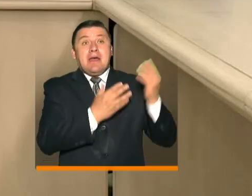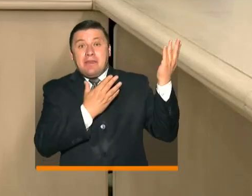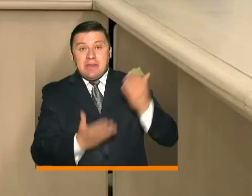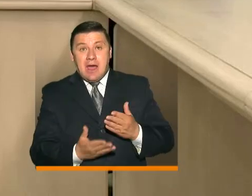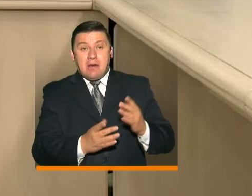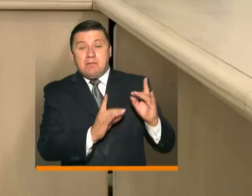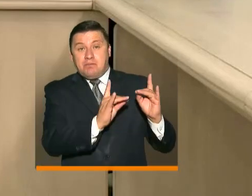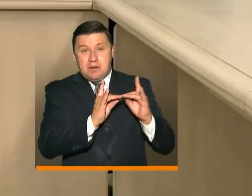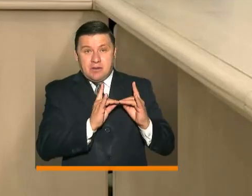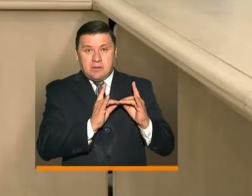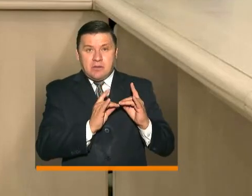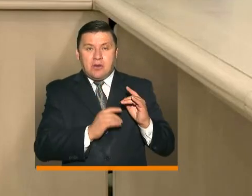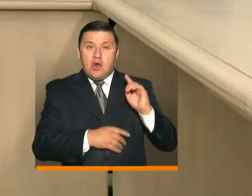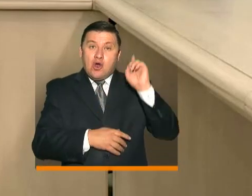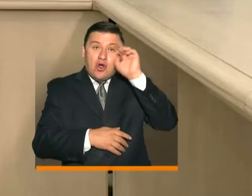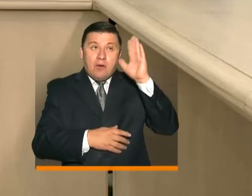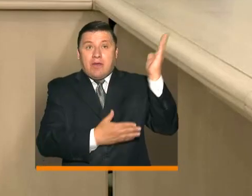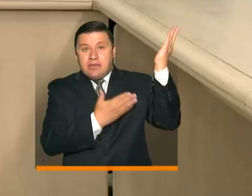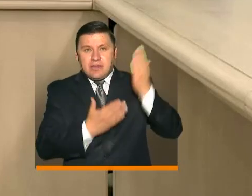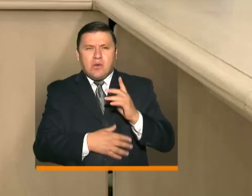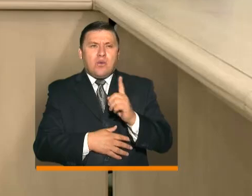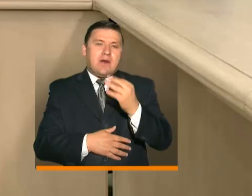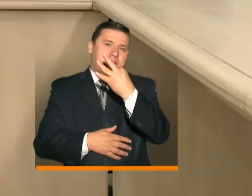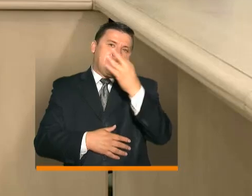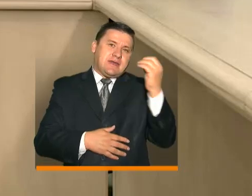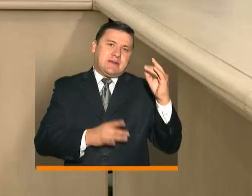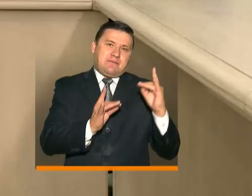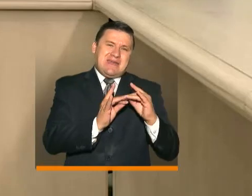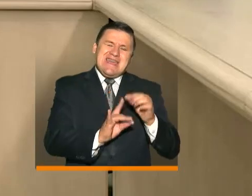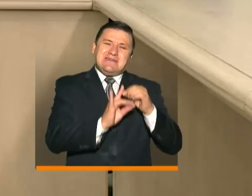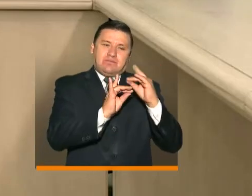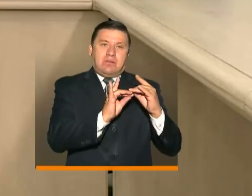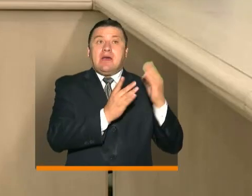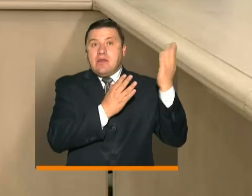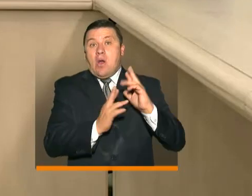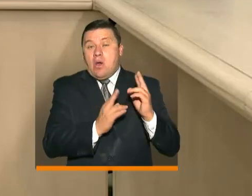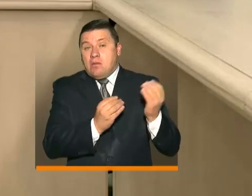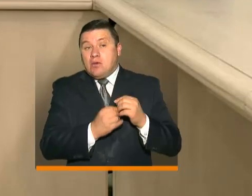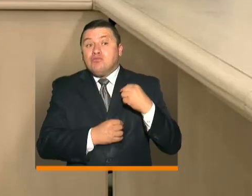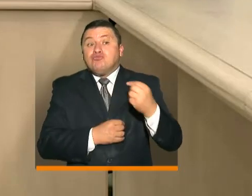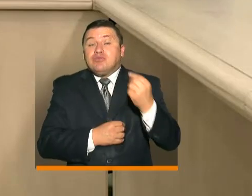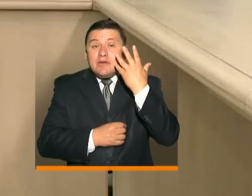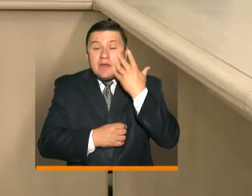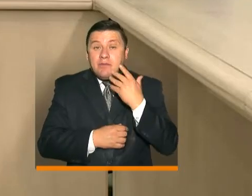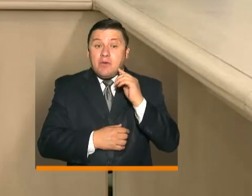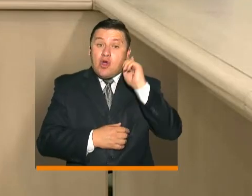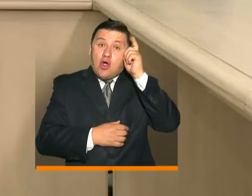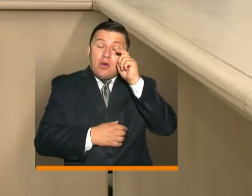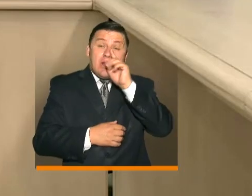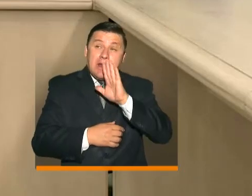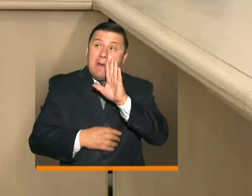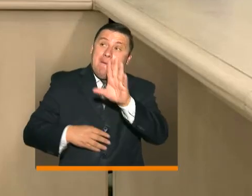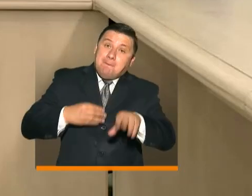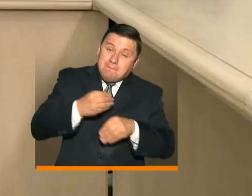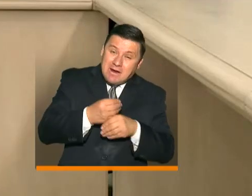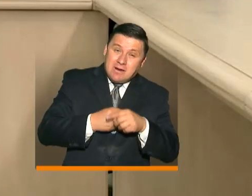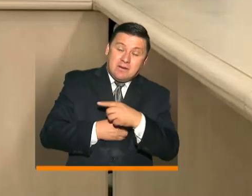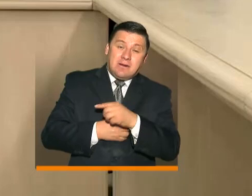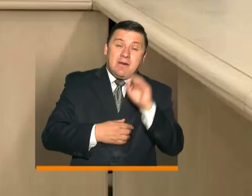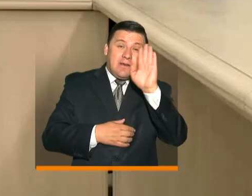importamos directamente desde la gobernación, que son 300, y con las del Gobierno Nacional más las